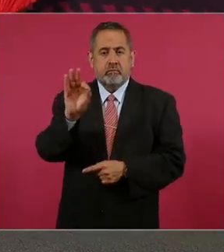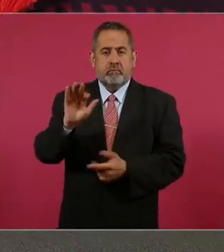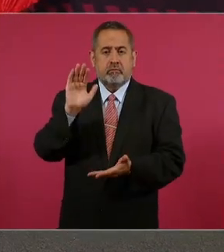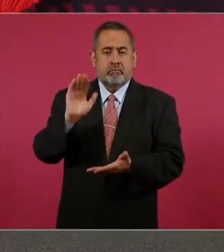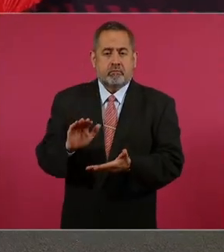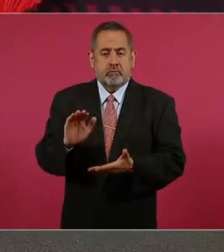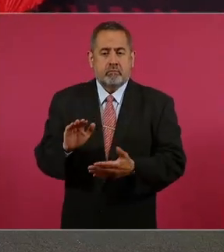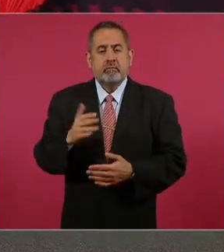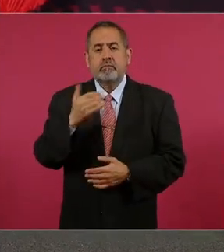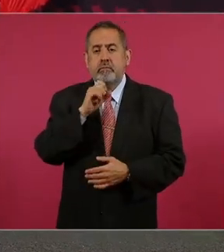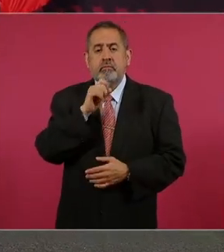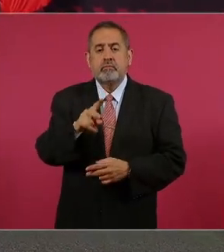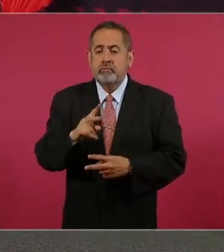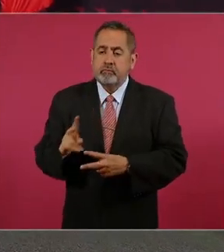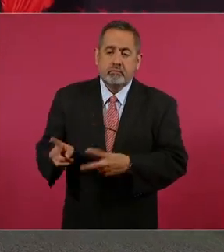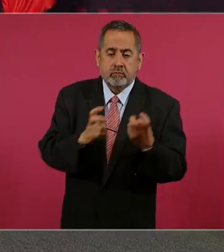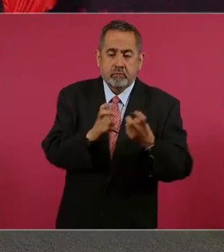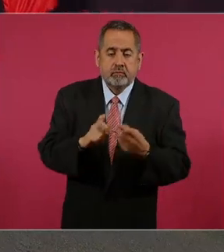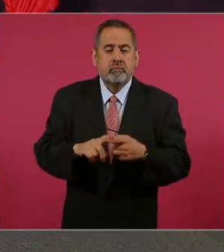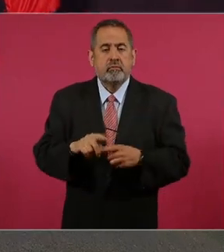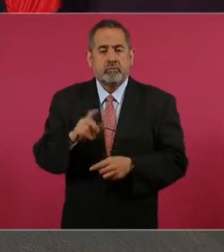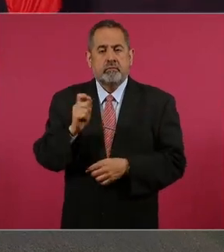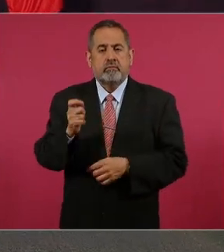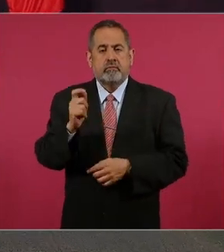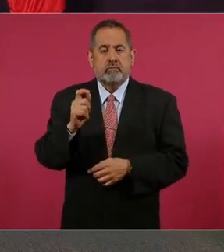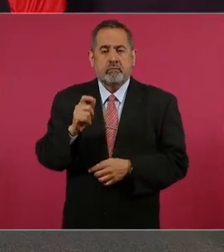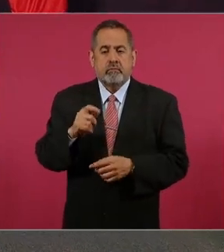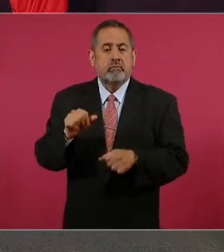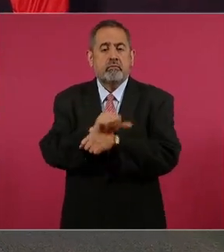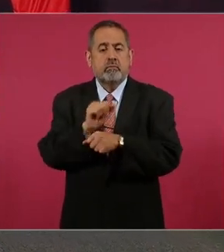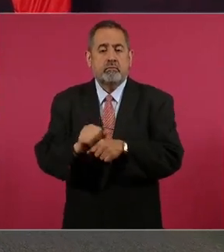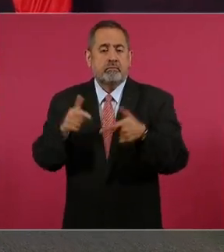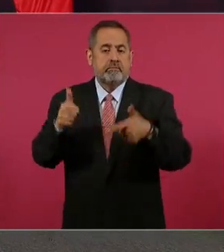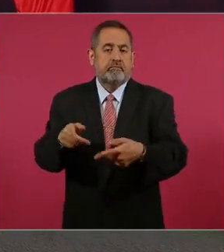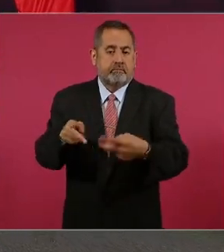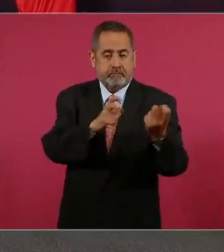y en robo 50 por ciento menos robo de vehículo